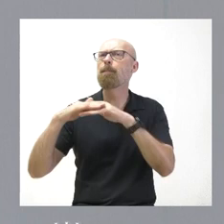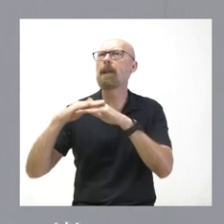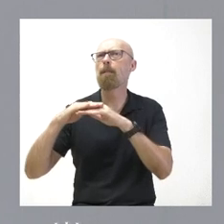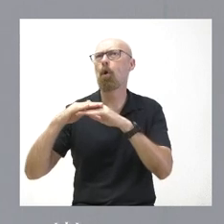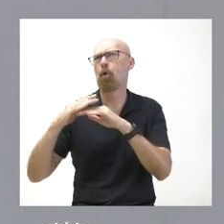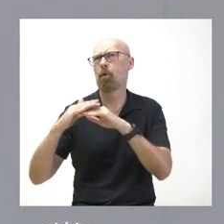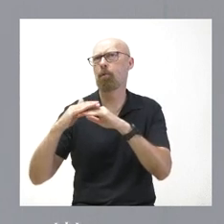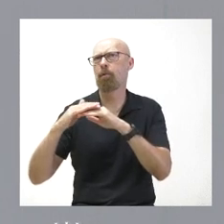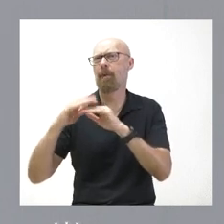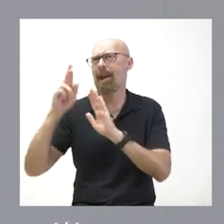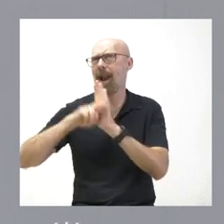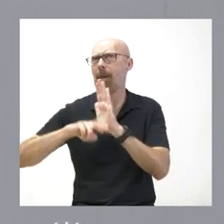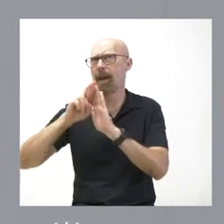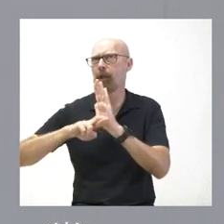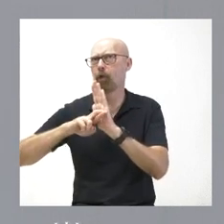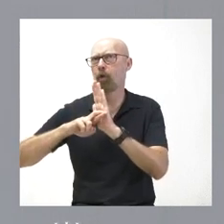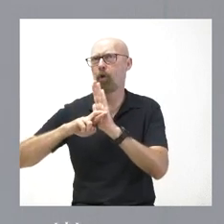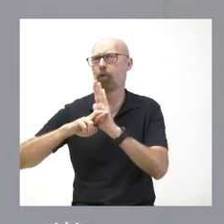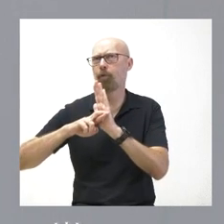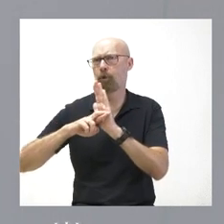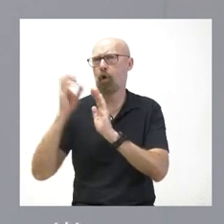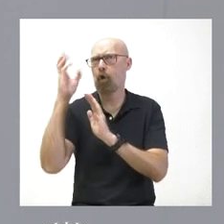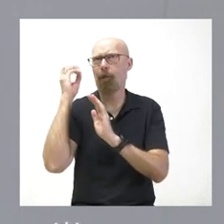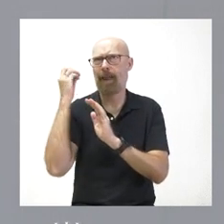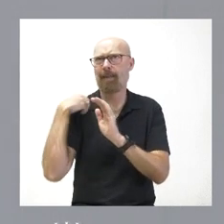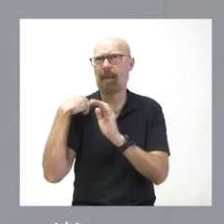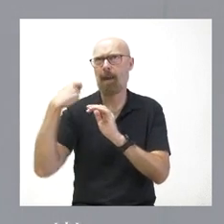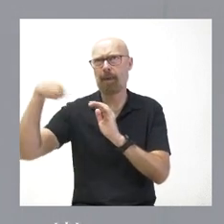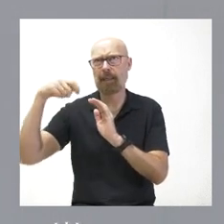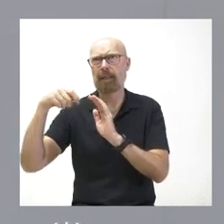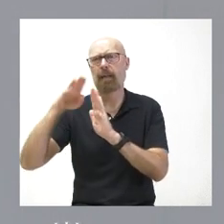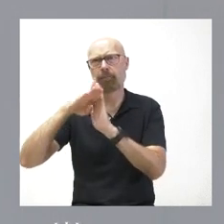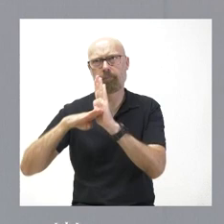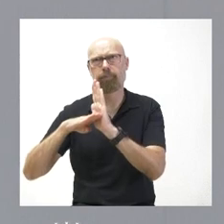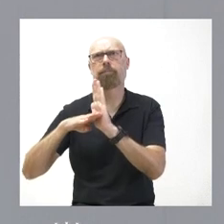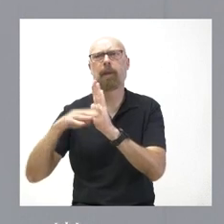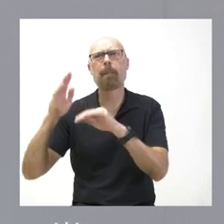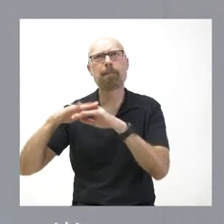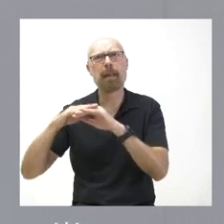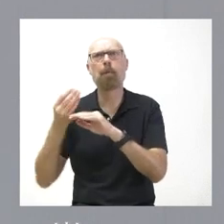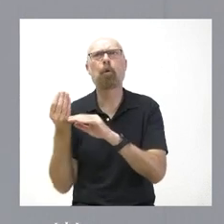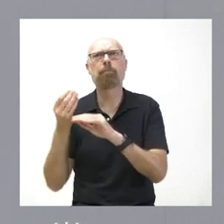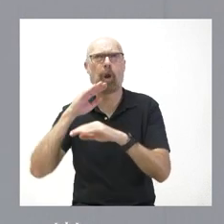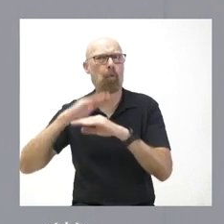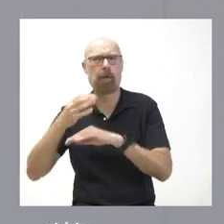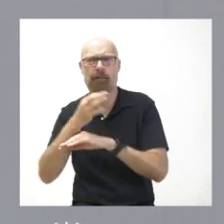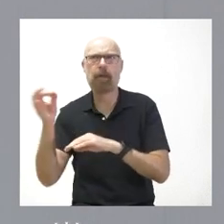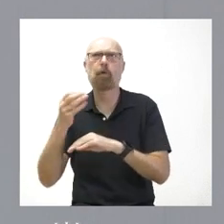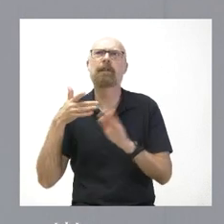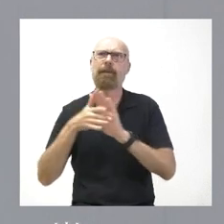en el reglamento de la conferencia de presidentes para tenerse que convocar obligatoriamente por el gobierno esta conferencia de presidentes